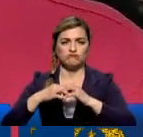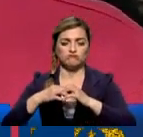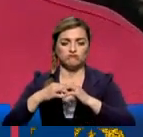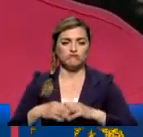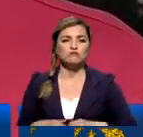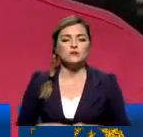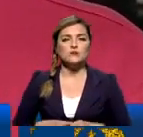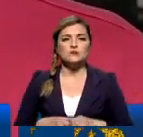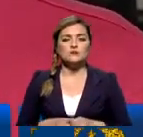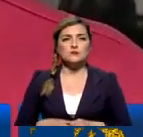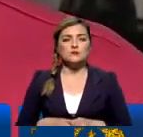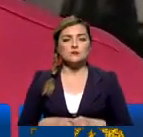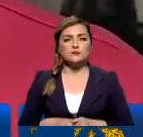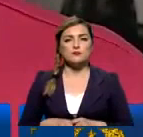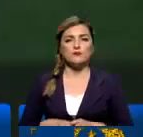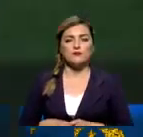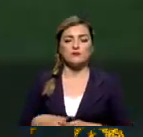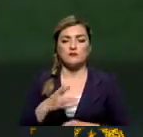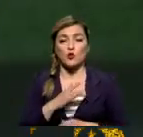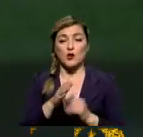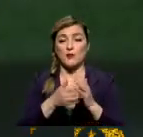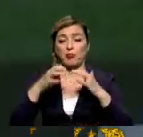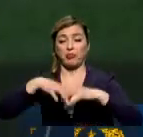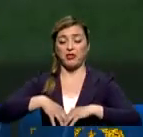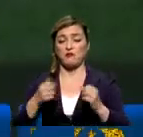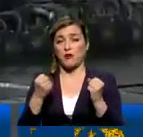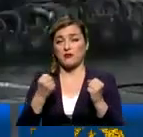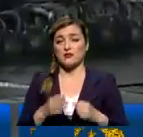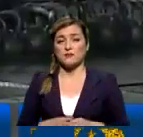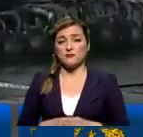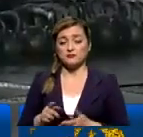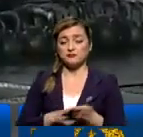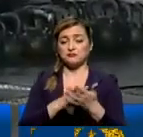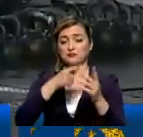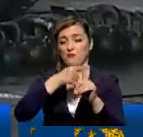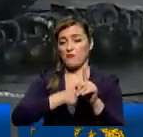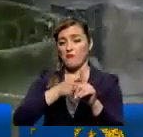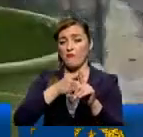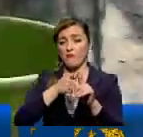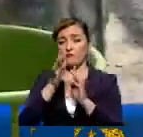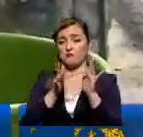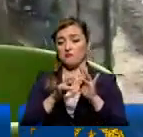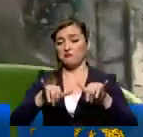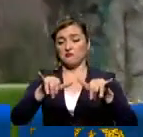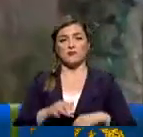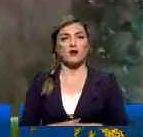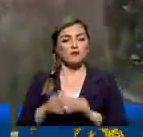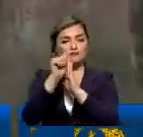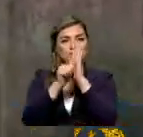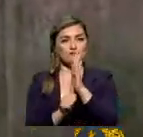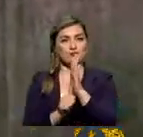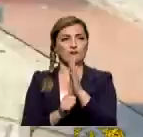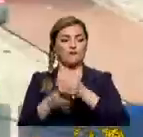caída es fuerte. Sienten incertidumbre de que la prohibición de abrir se extienda. Los artesanos que